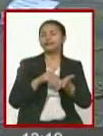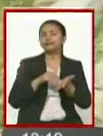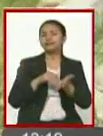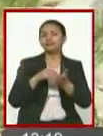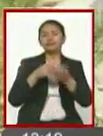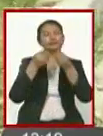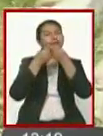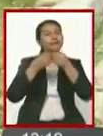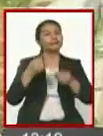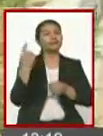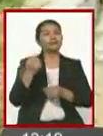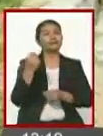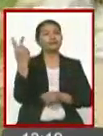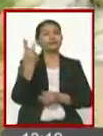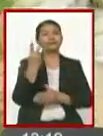niñas que han perdido a uno o ambos padres